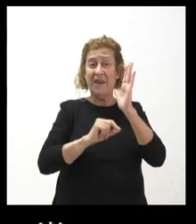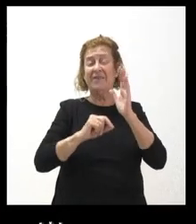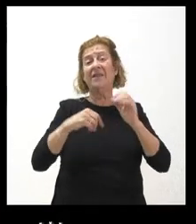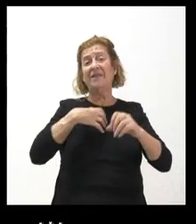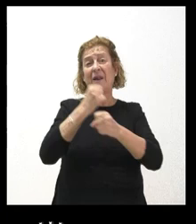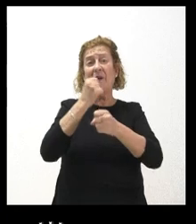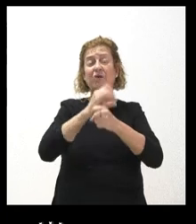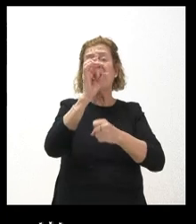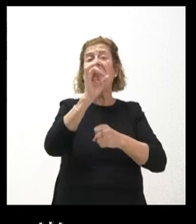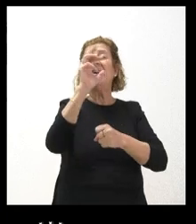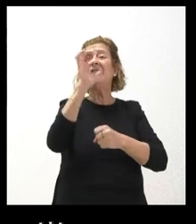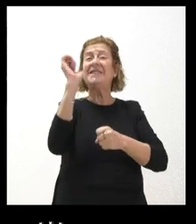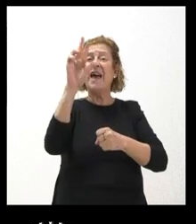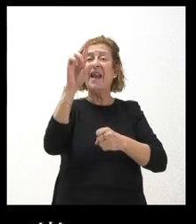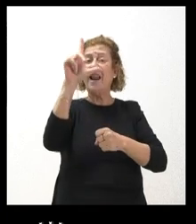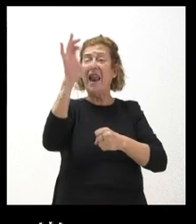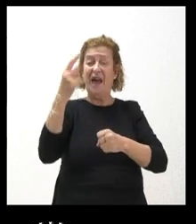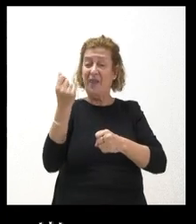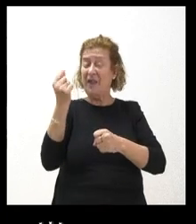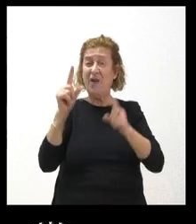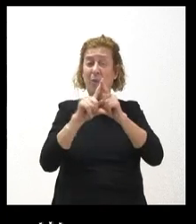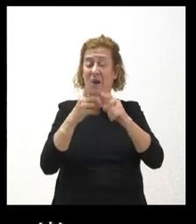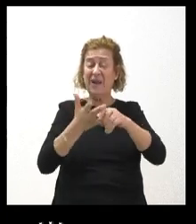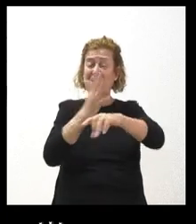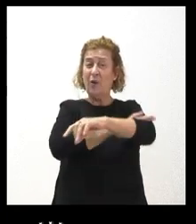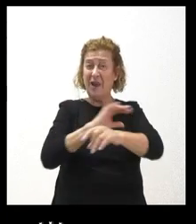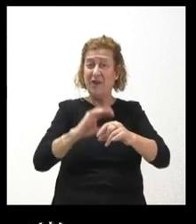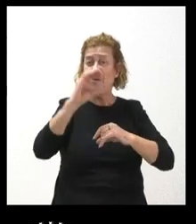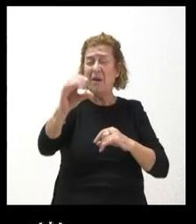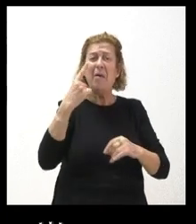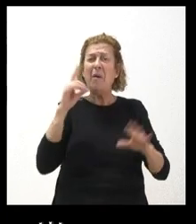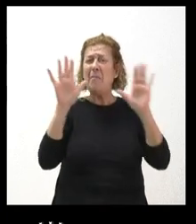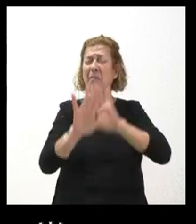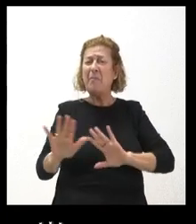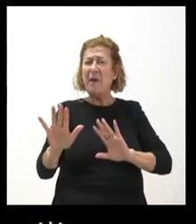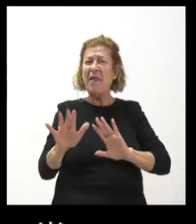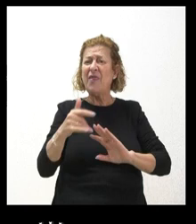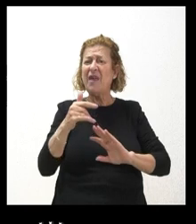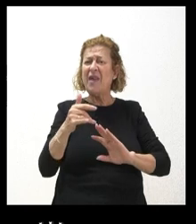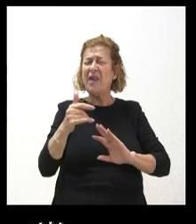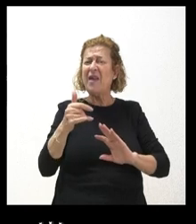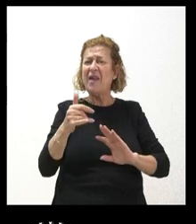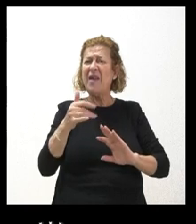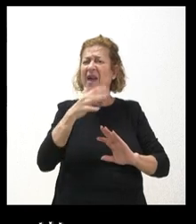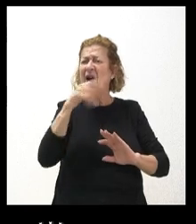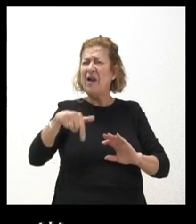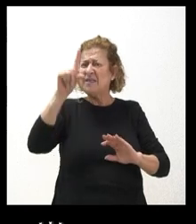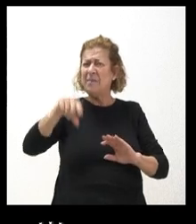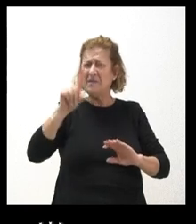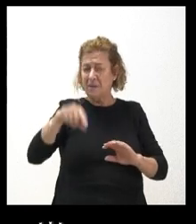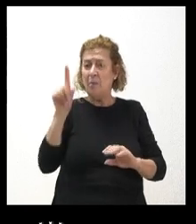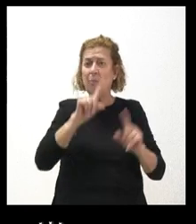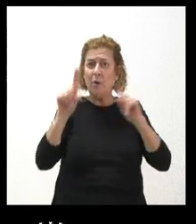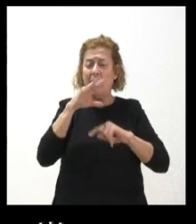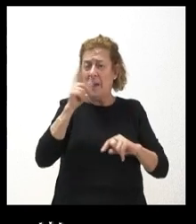esos dineros que se aportan extraordinariamente parece que ahora este mes también hay problemas para pagarle las